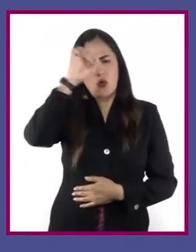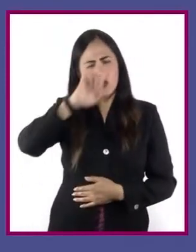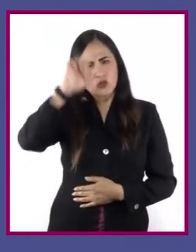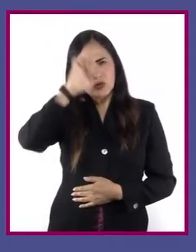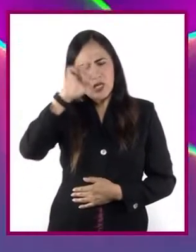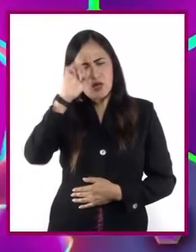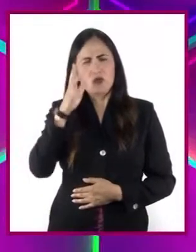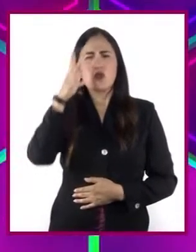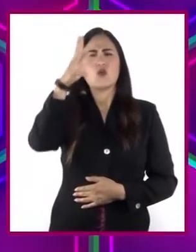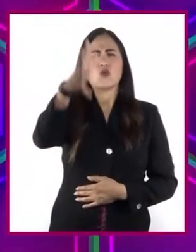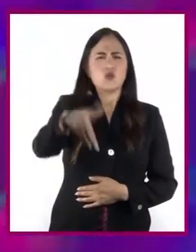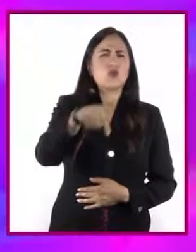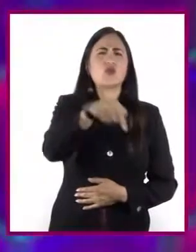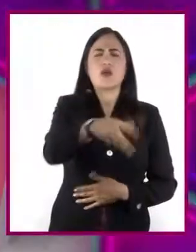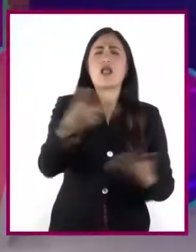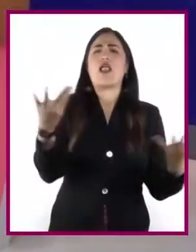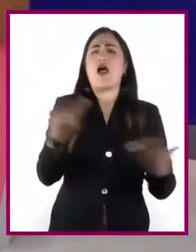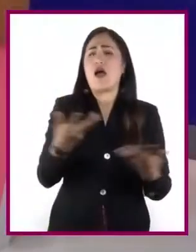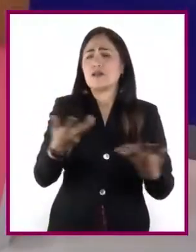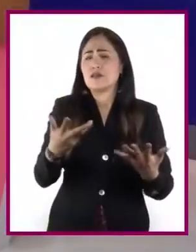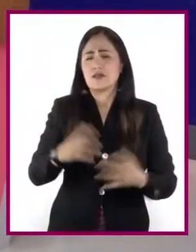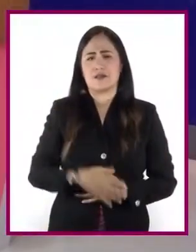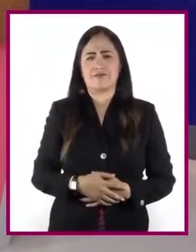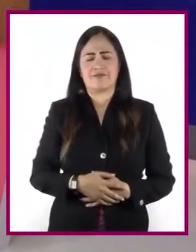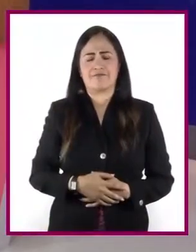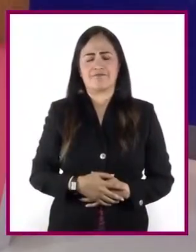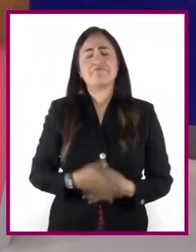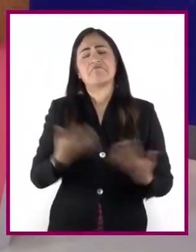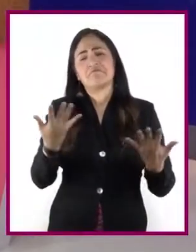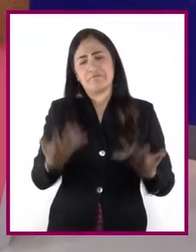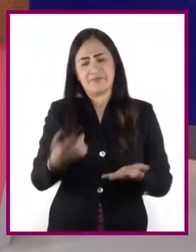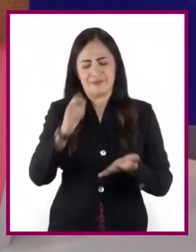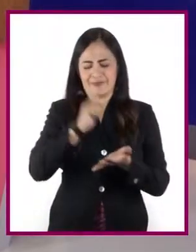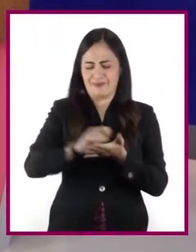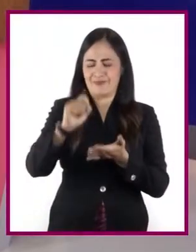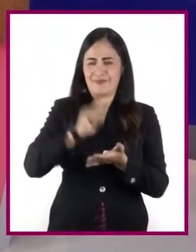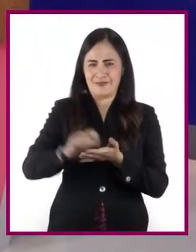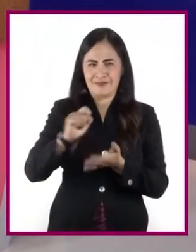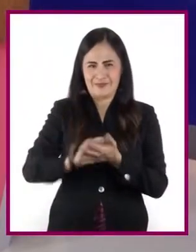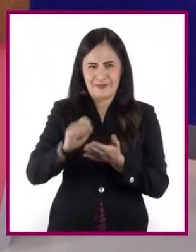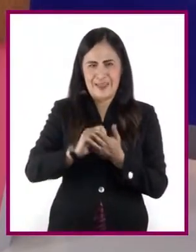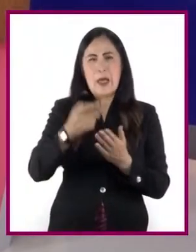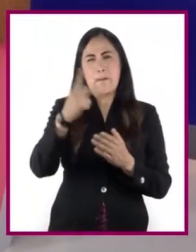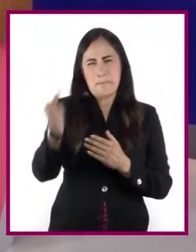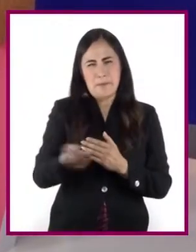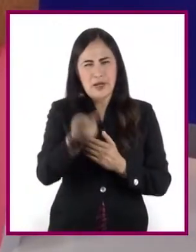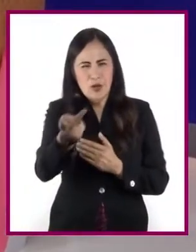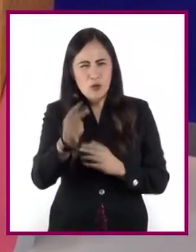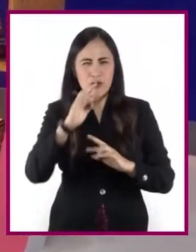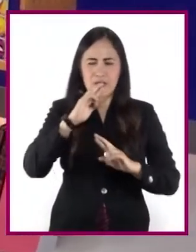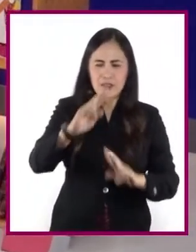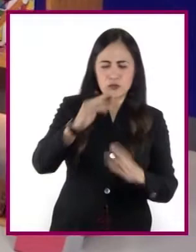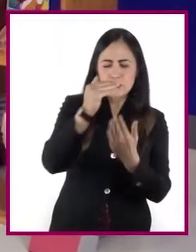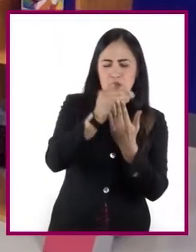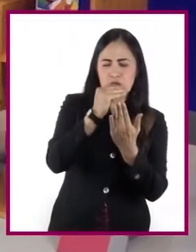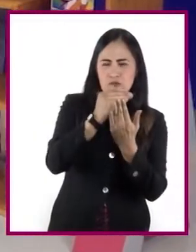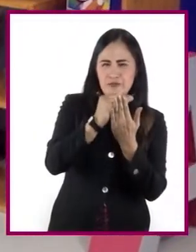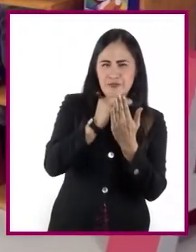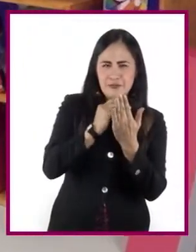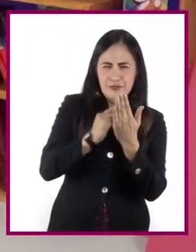nuevos proyectos. Esto significa que en su borrador deben ir organizando así las preguntas y respuestas.